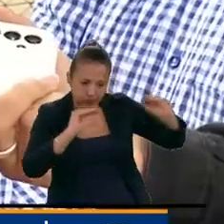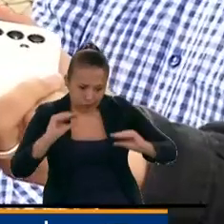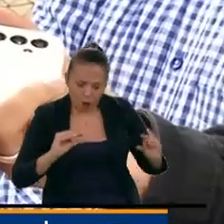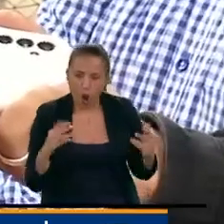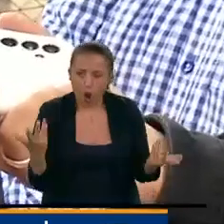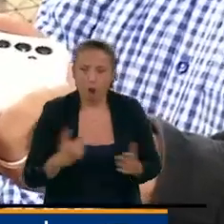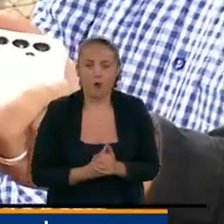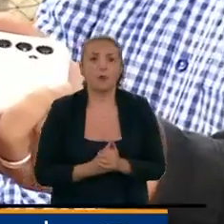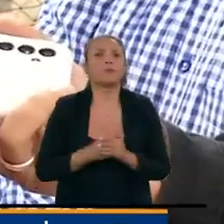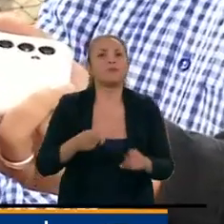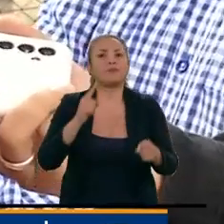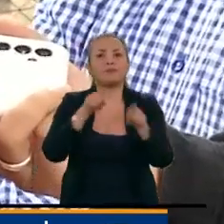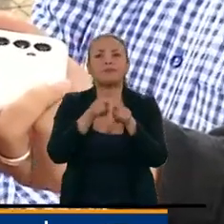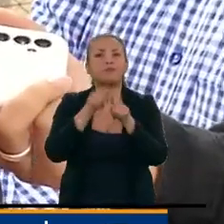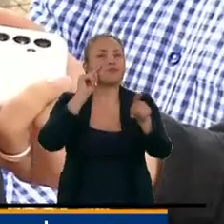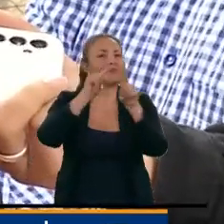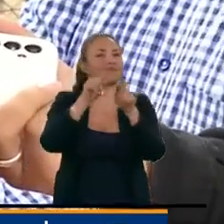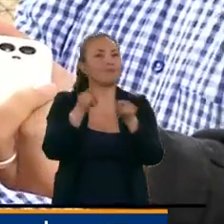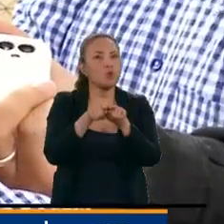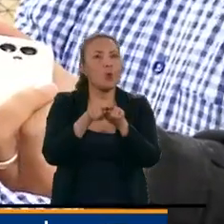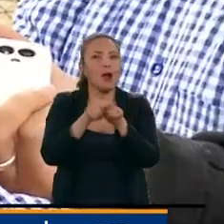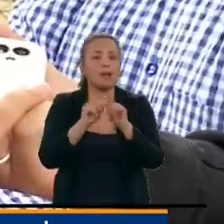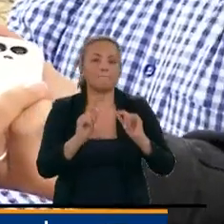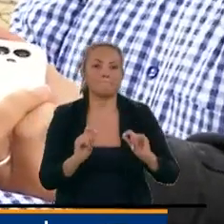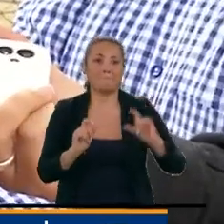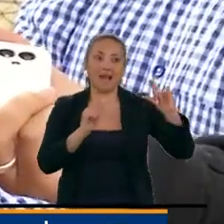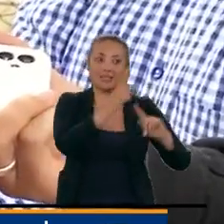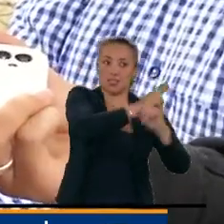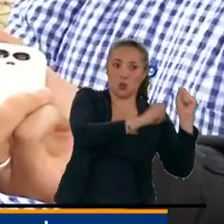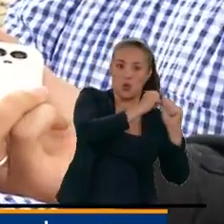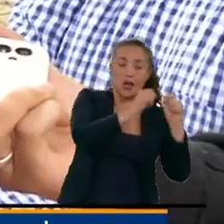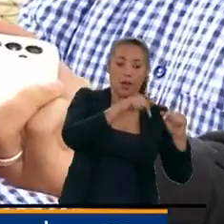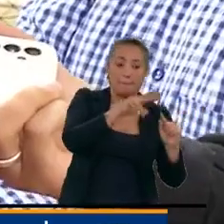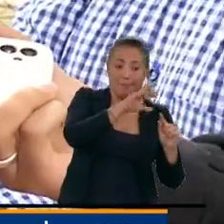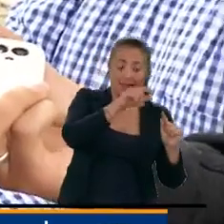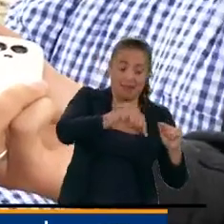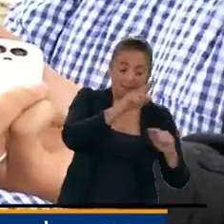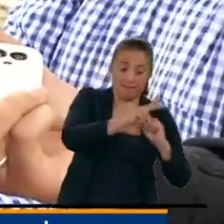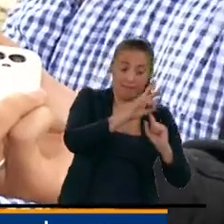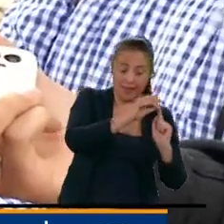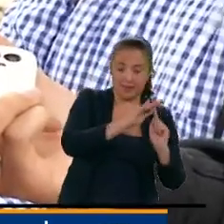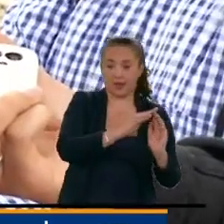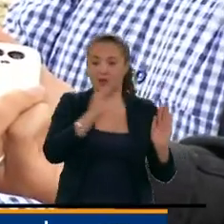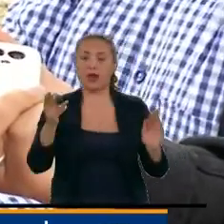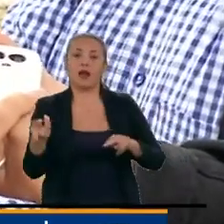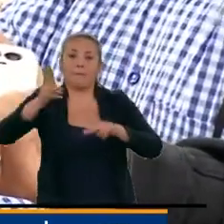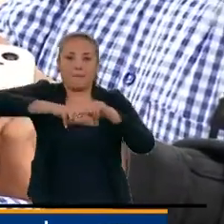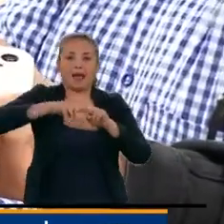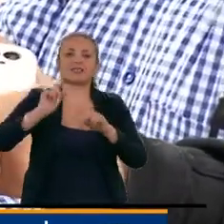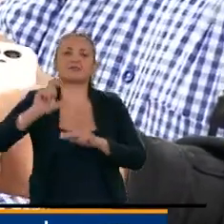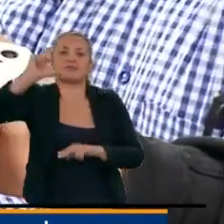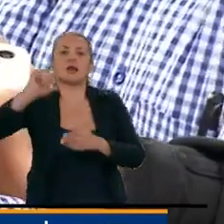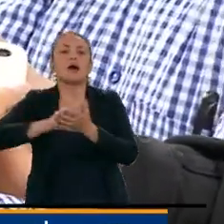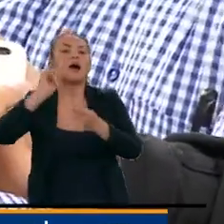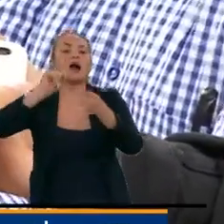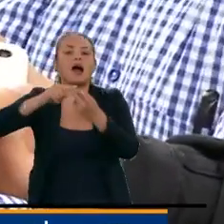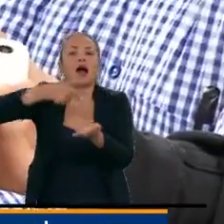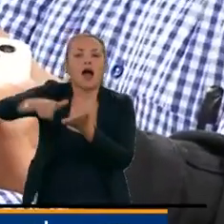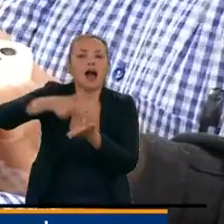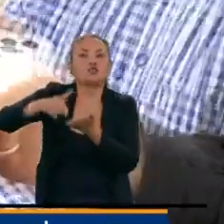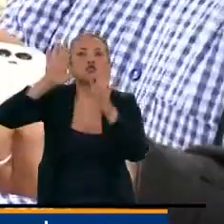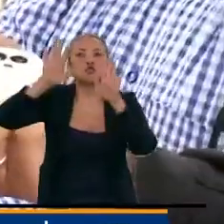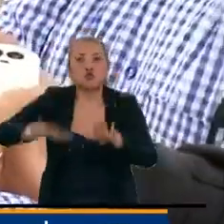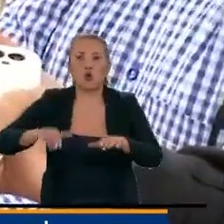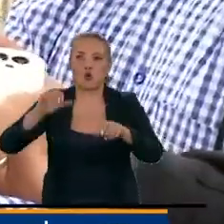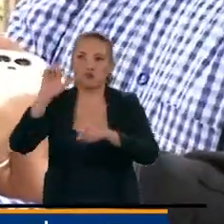un crecimiento respecto al 2023 del 18,9%, está distribuido entre gastos de funcionamiento 310